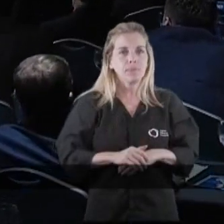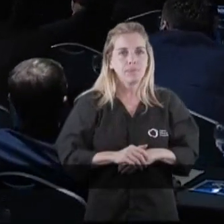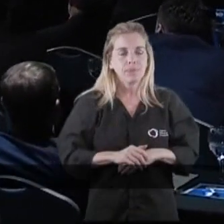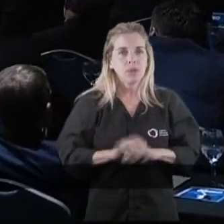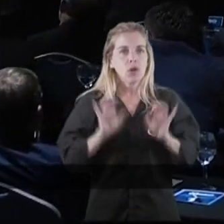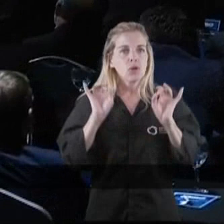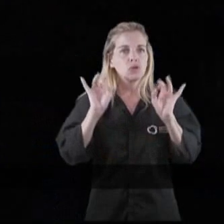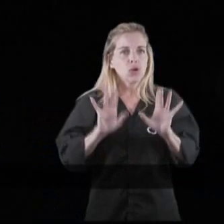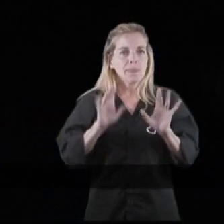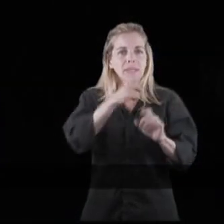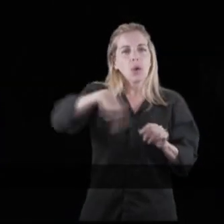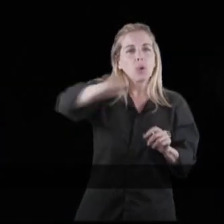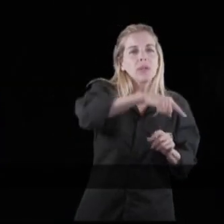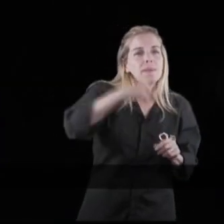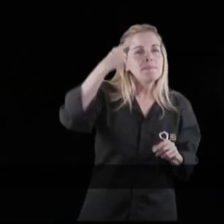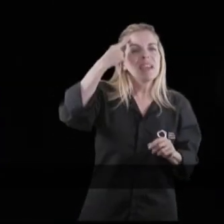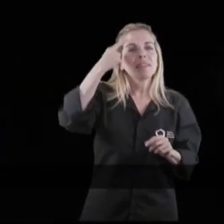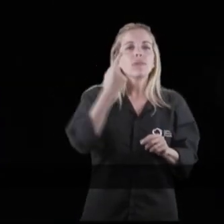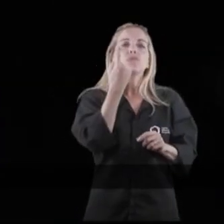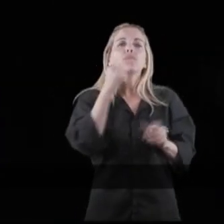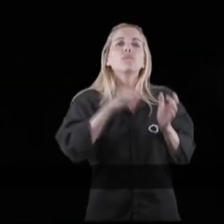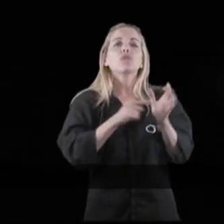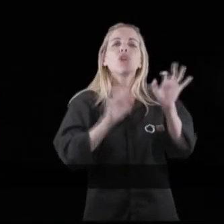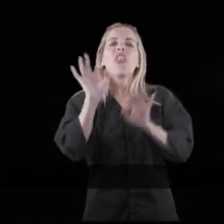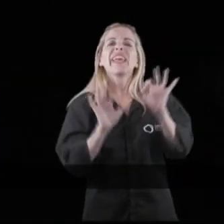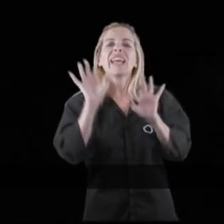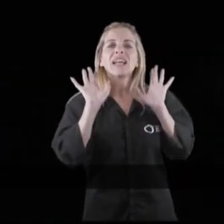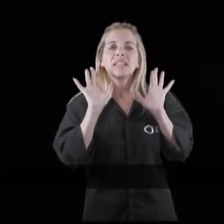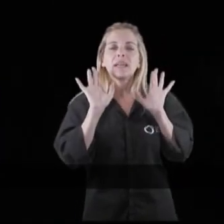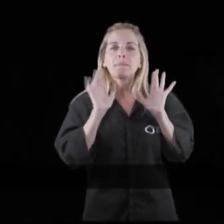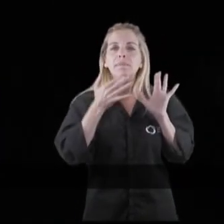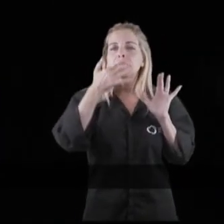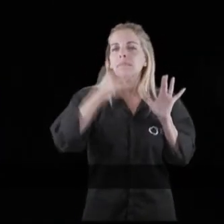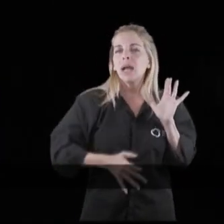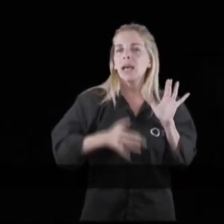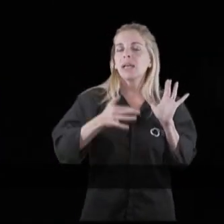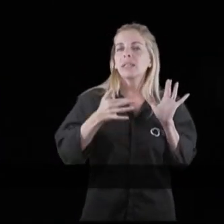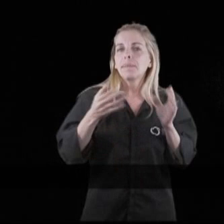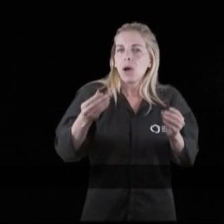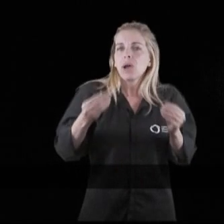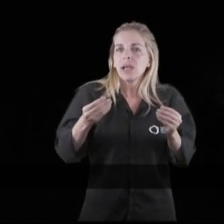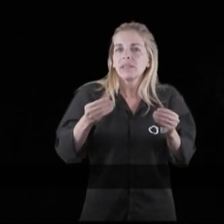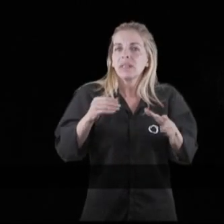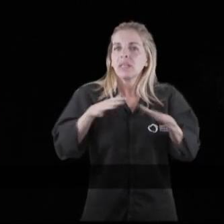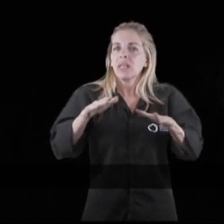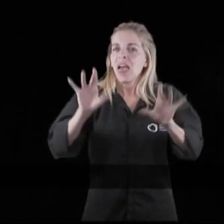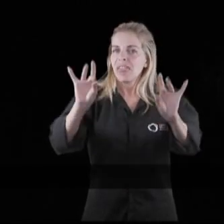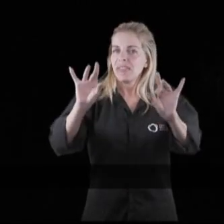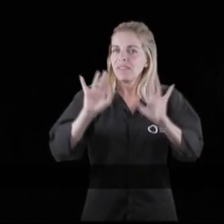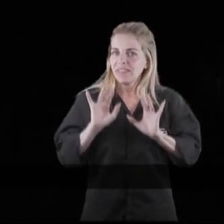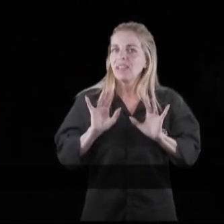tengan ustedes en cuenta un detalle para que entendamos lo difícil que esto